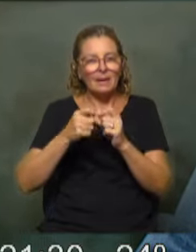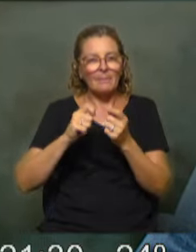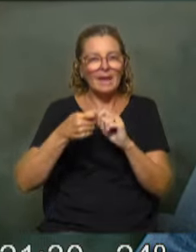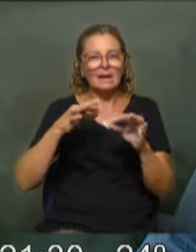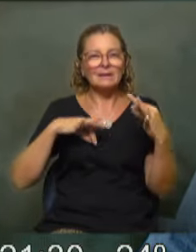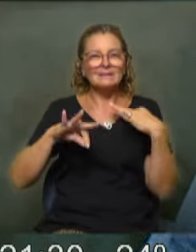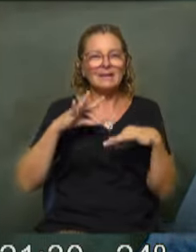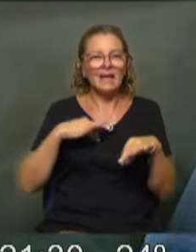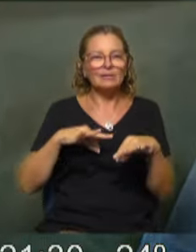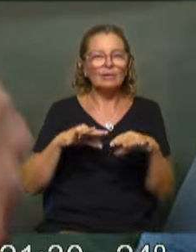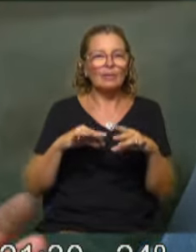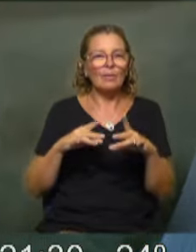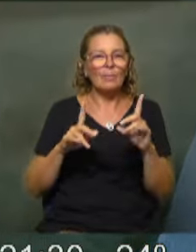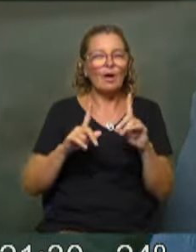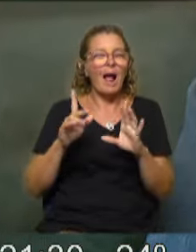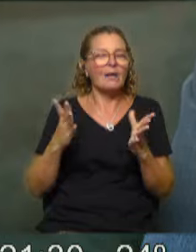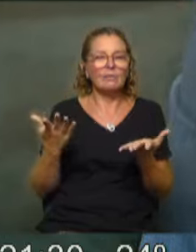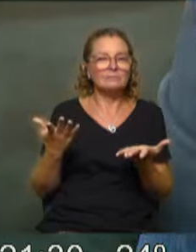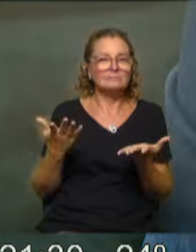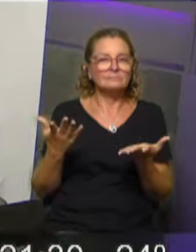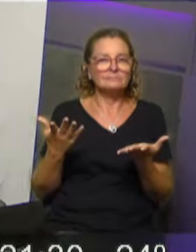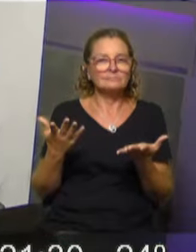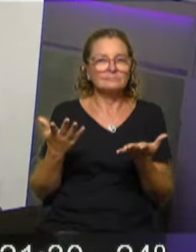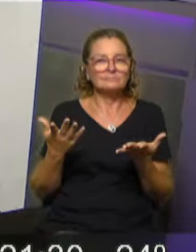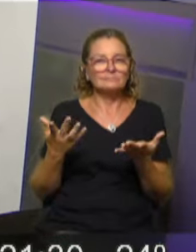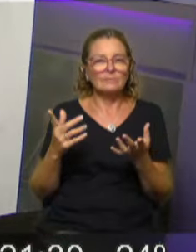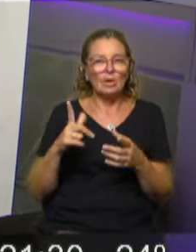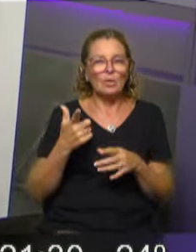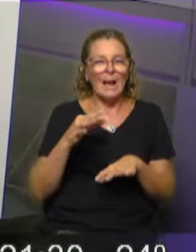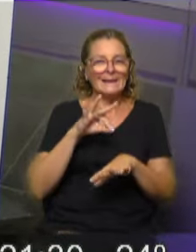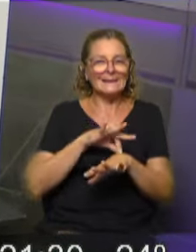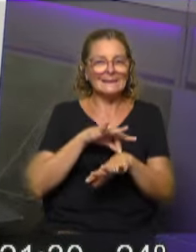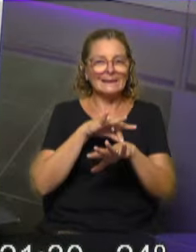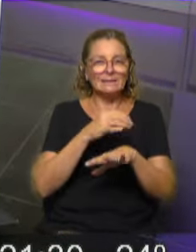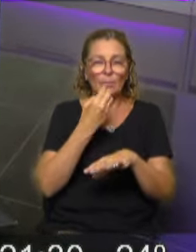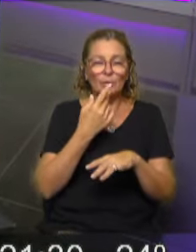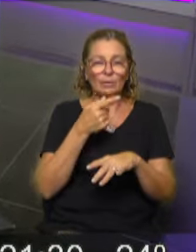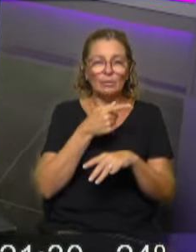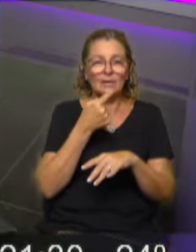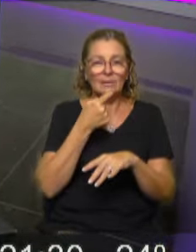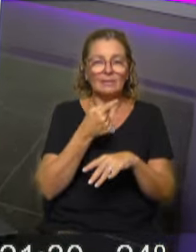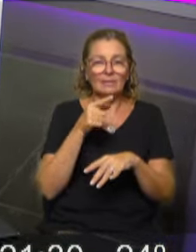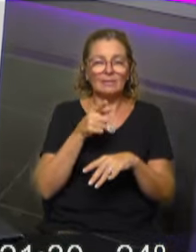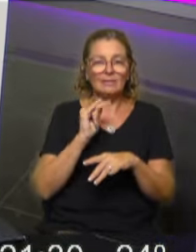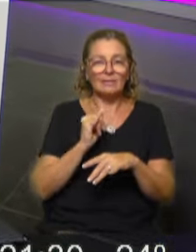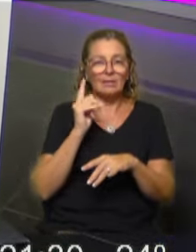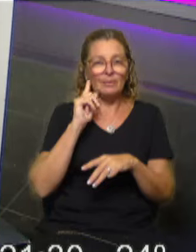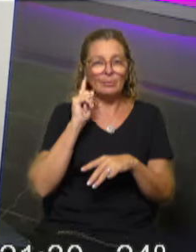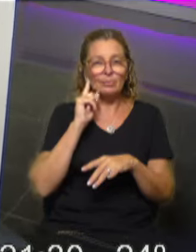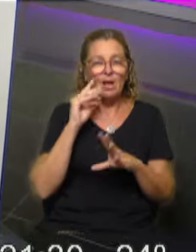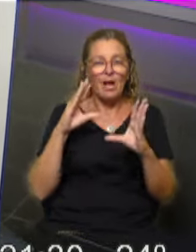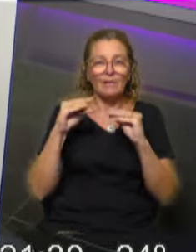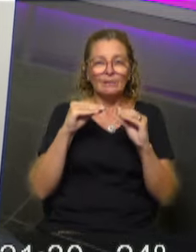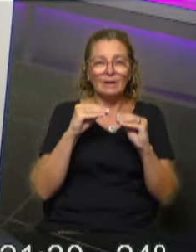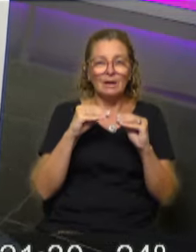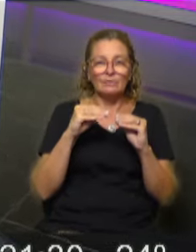sé, que haya como algo, una guía? No, guías no hay. Está bueno lo que decís. No lo había, o sea, sí, lo había escuchado a Alicia hablando de que no